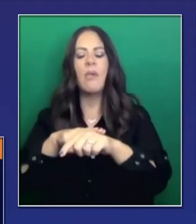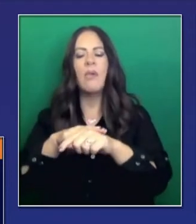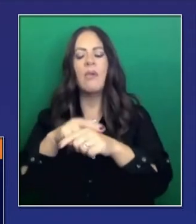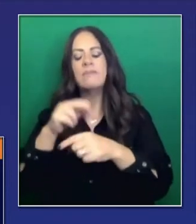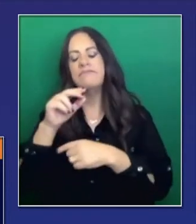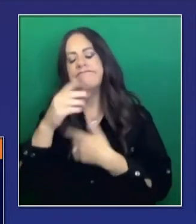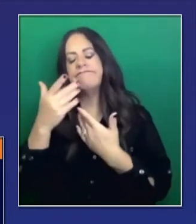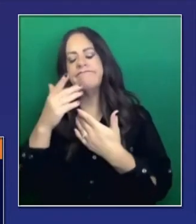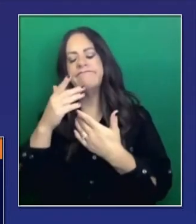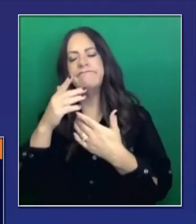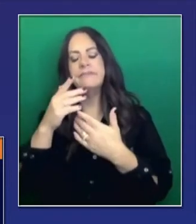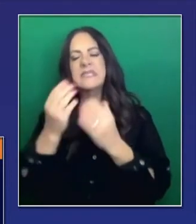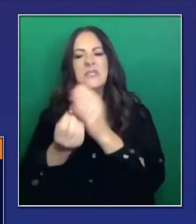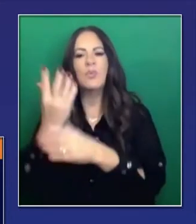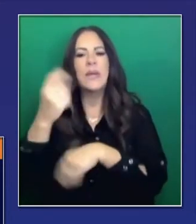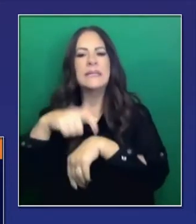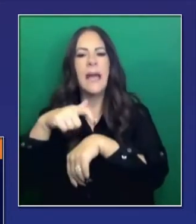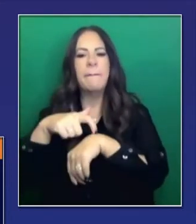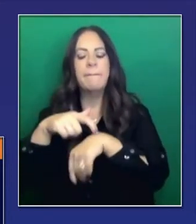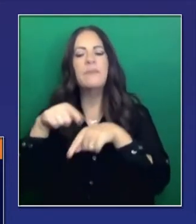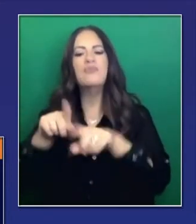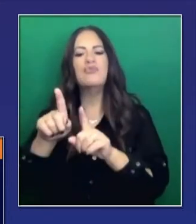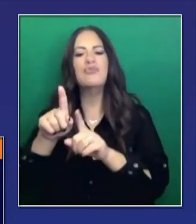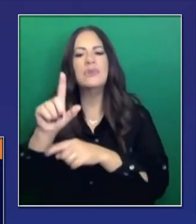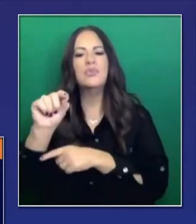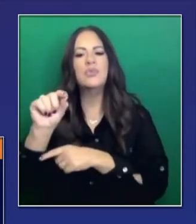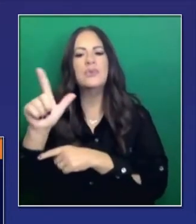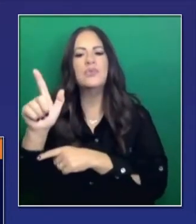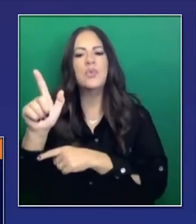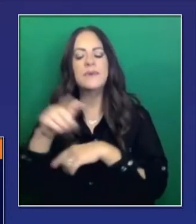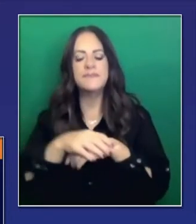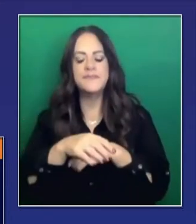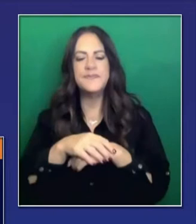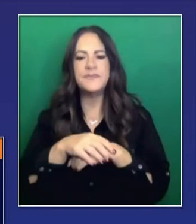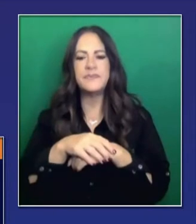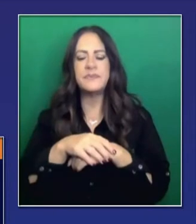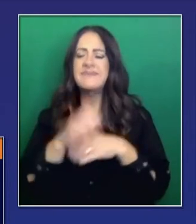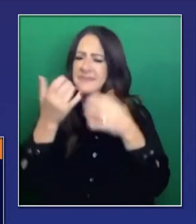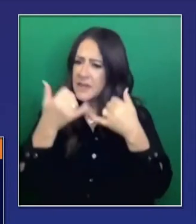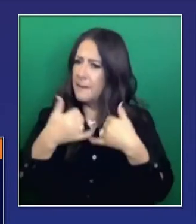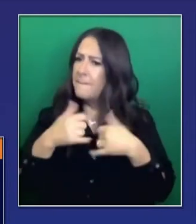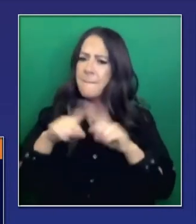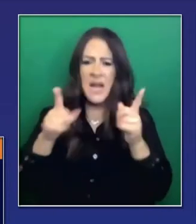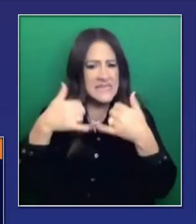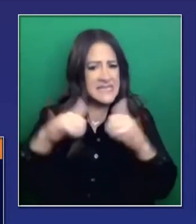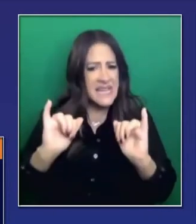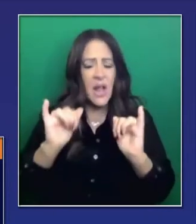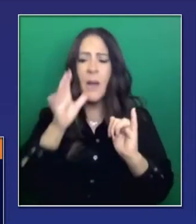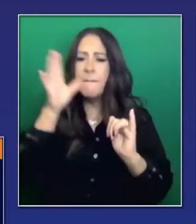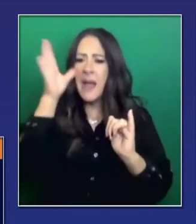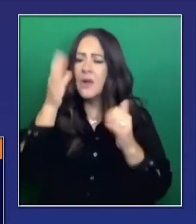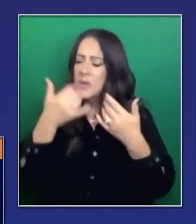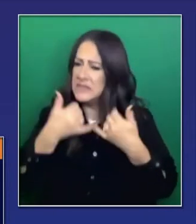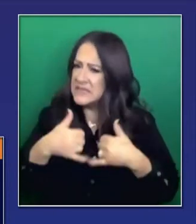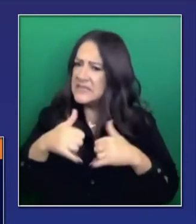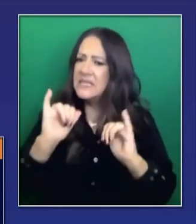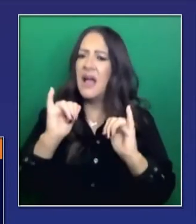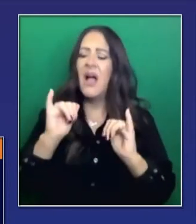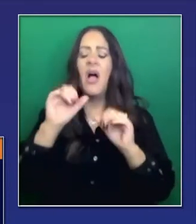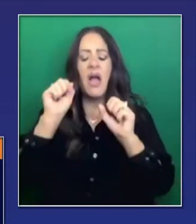2021. Y seguiremos teniendo la opción para padres y estudiantes. Hay mucho